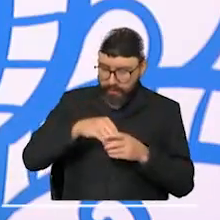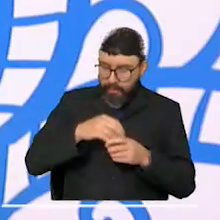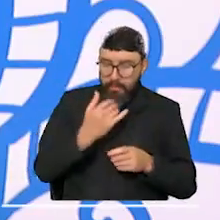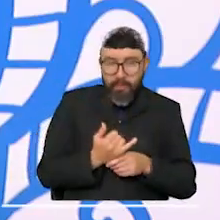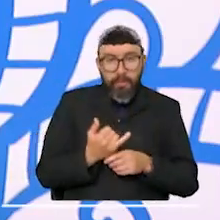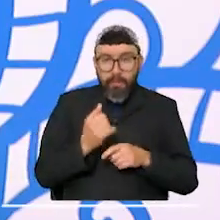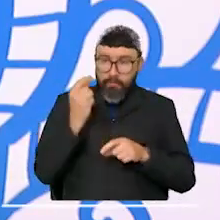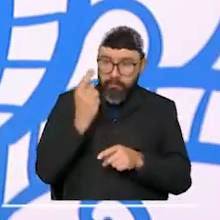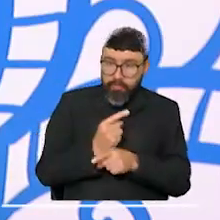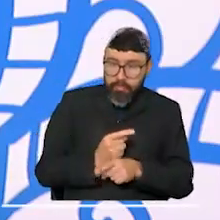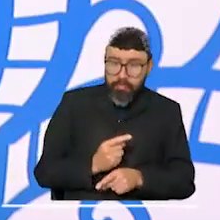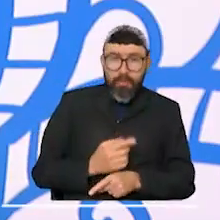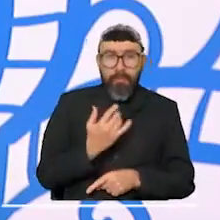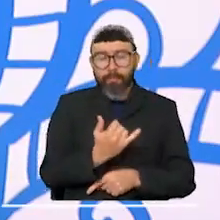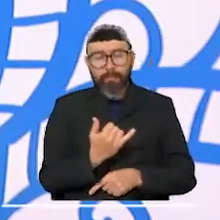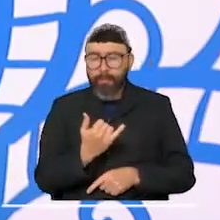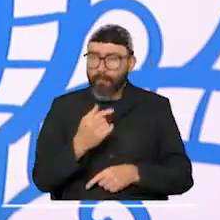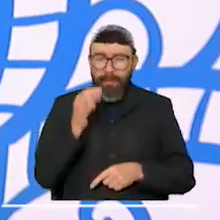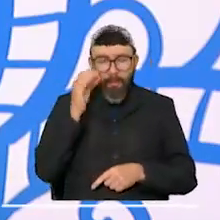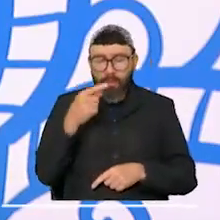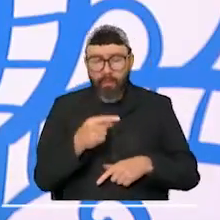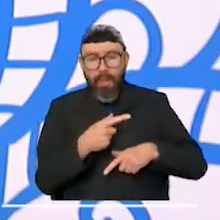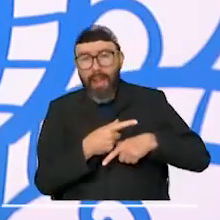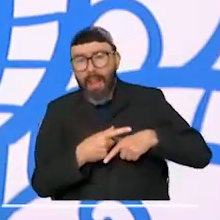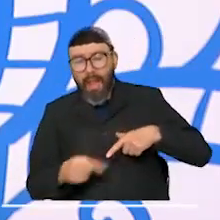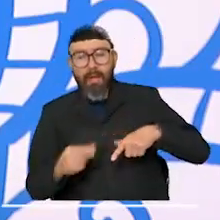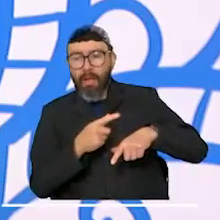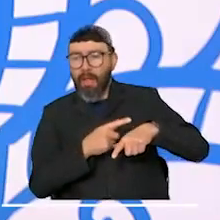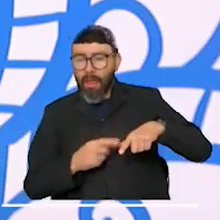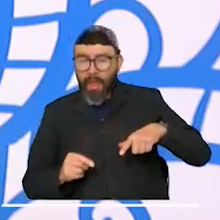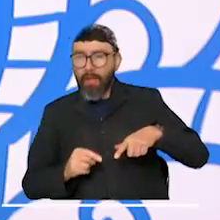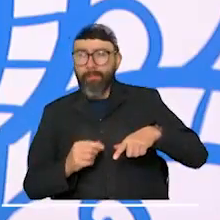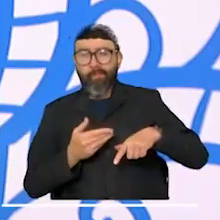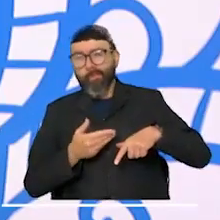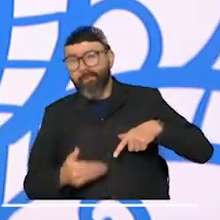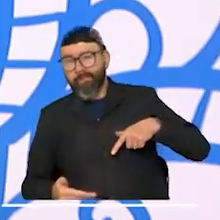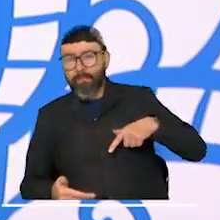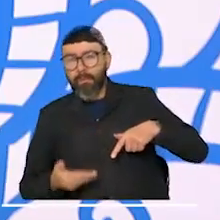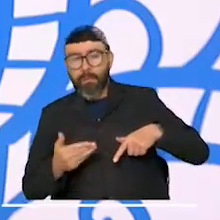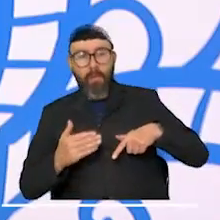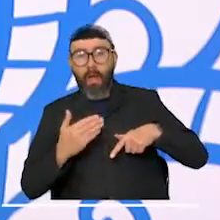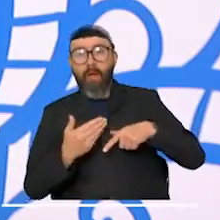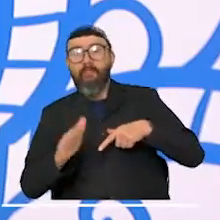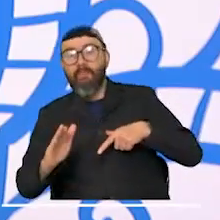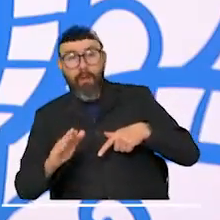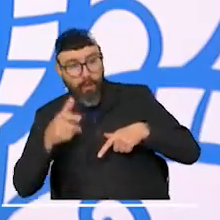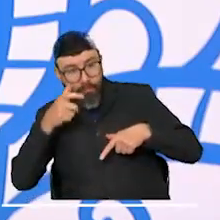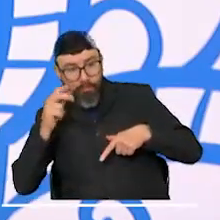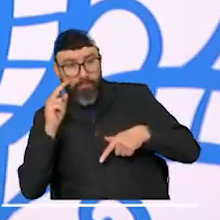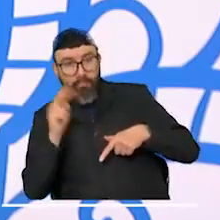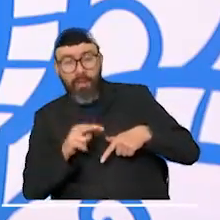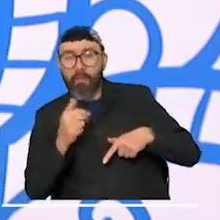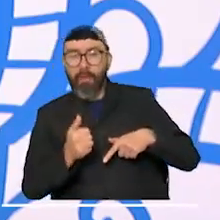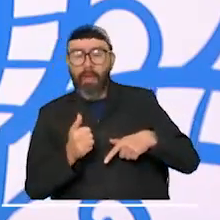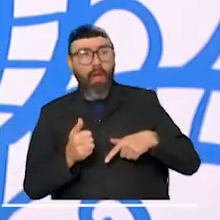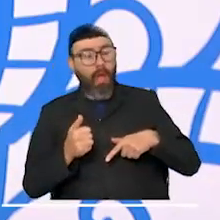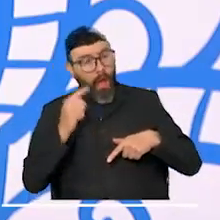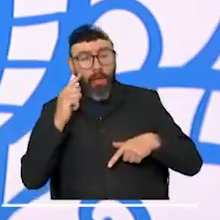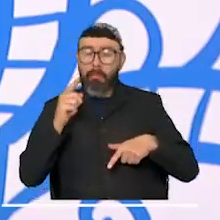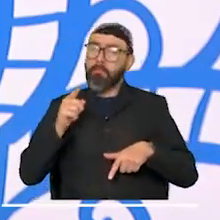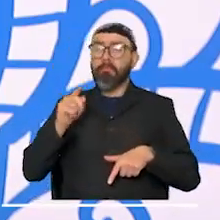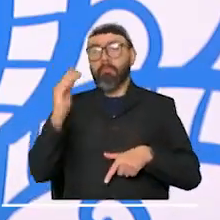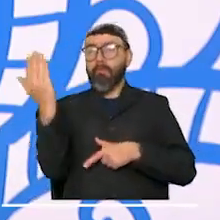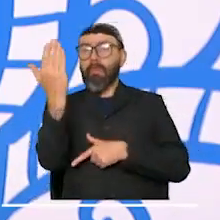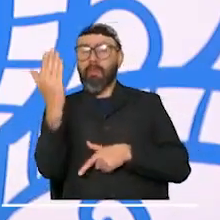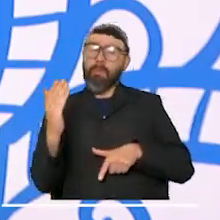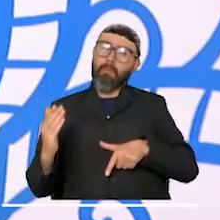labios menores y están muy largos y pues por fuera ya se ve muy bien porque ya las mujeres nos miramos en el espejo y decimos ve me gusta mi vagina uno